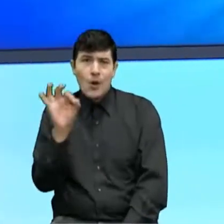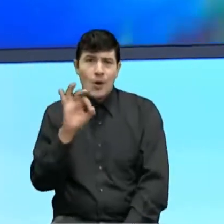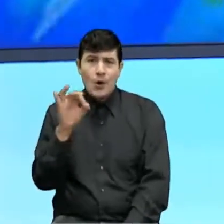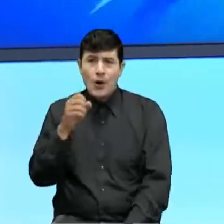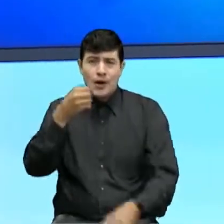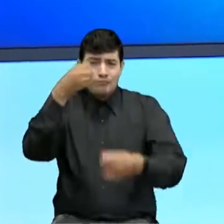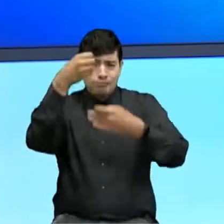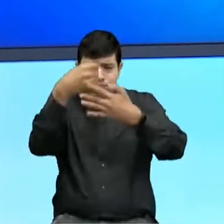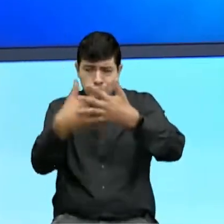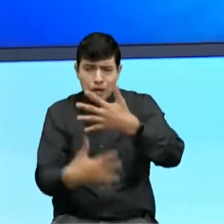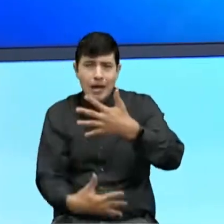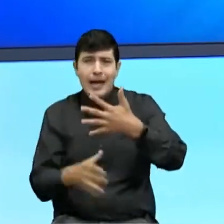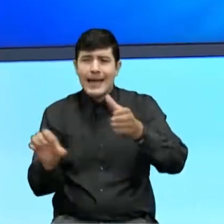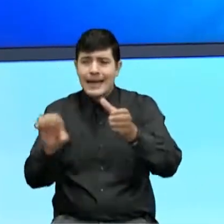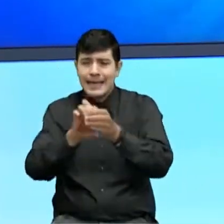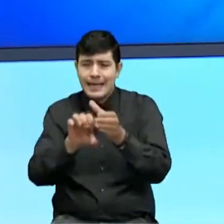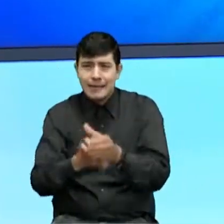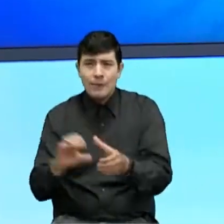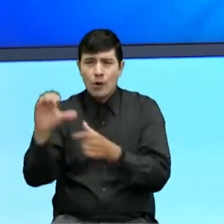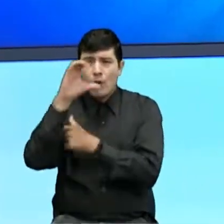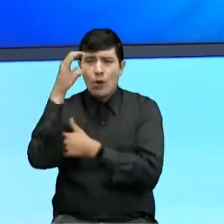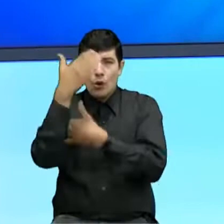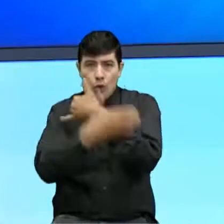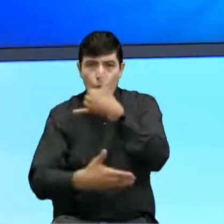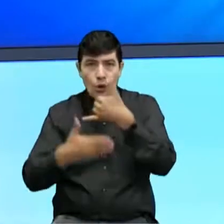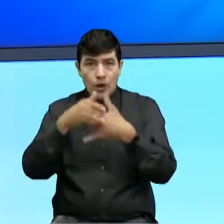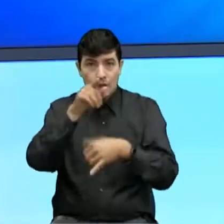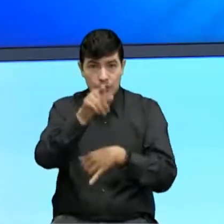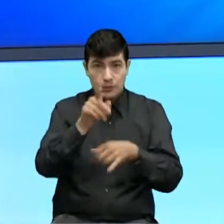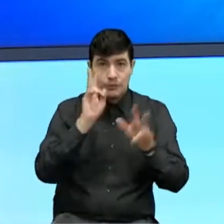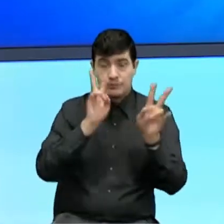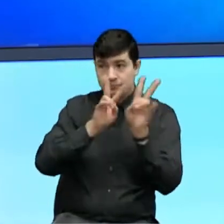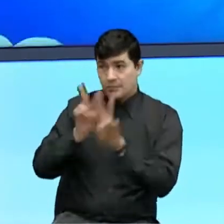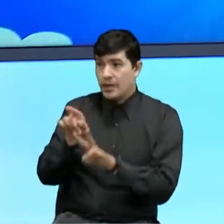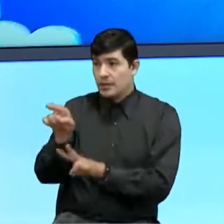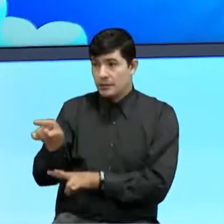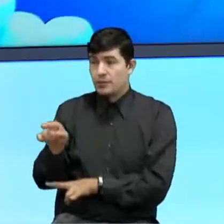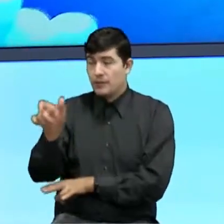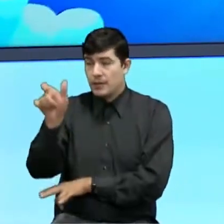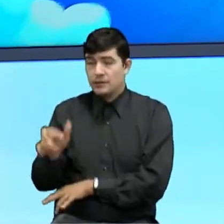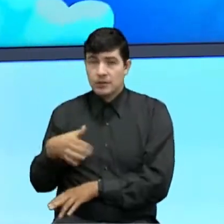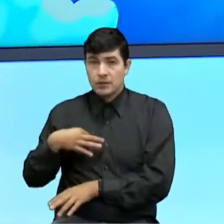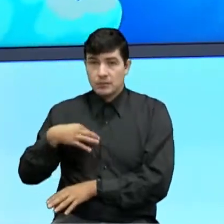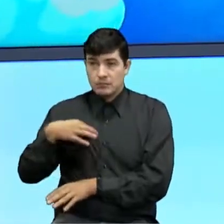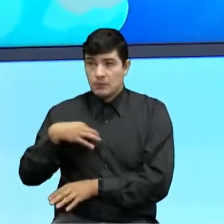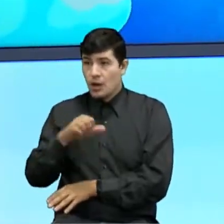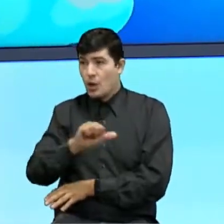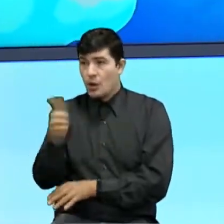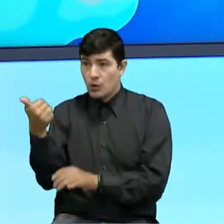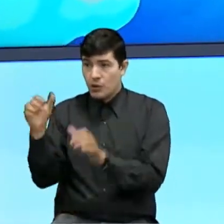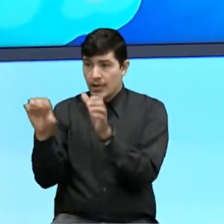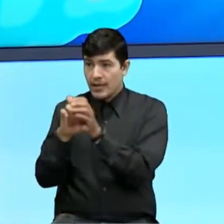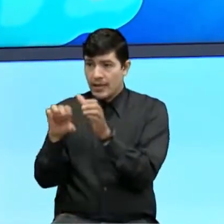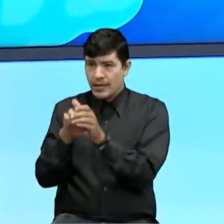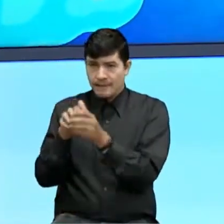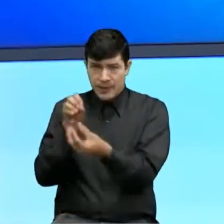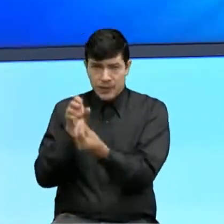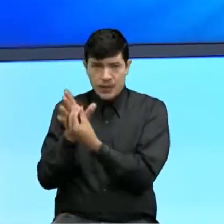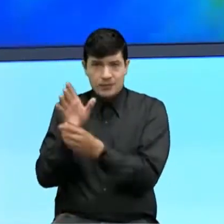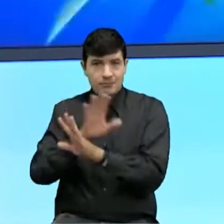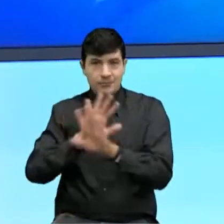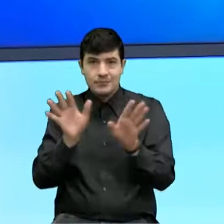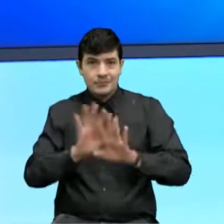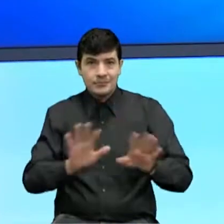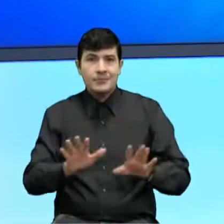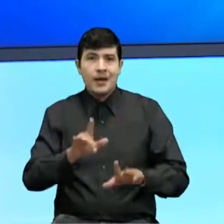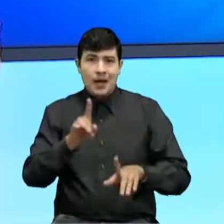del resto de equipos, que cuando vean a una persona con la camiseta de otro equipo, no la agredan. Mire que a veces, bueno,